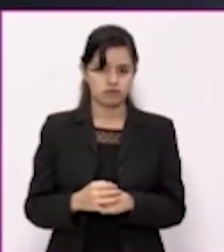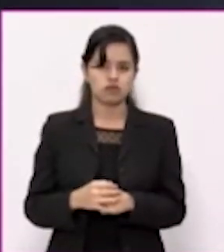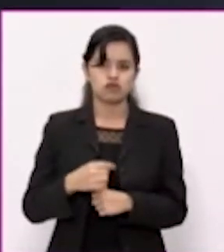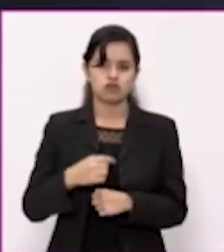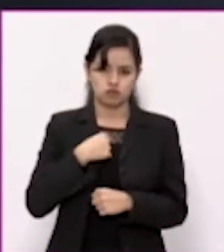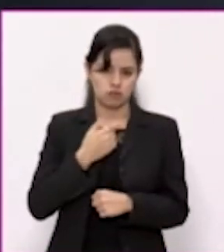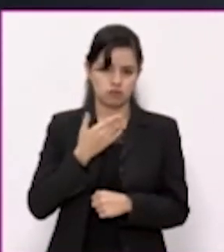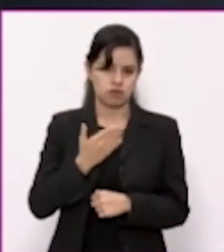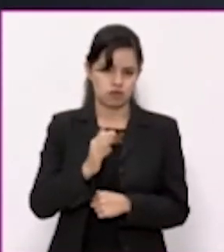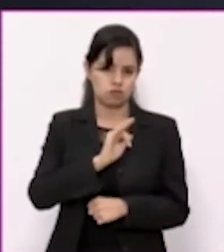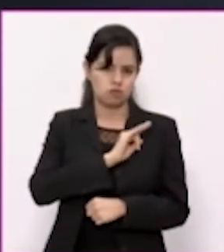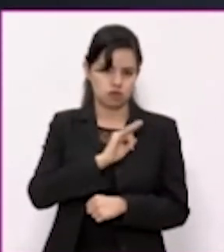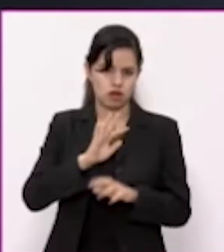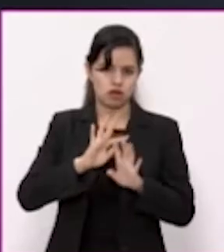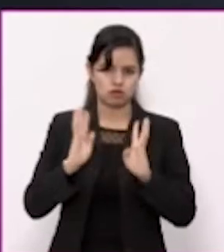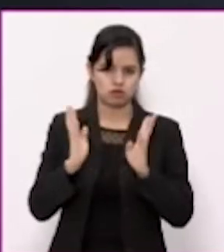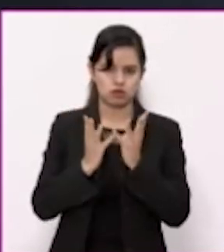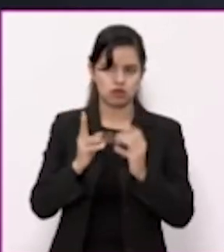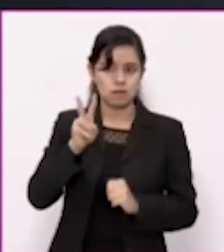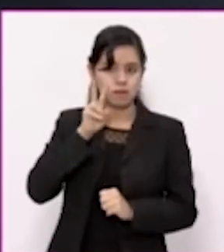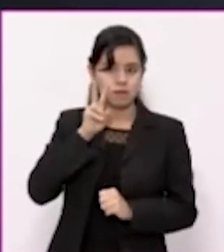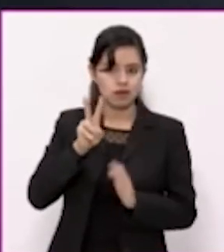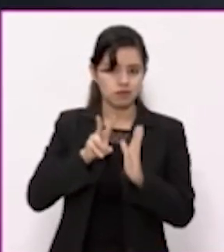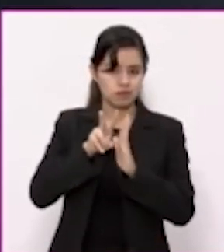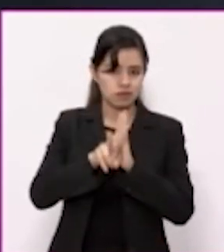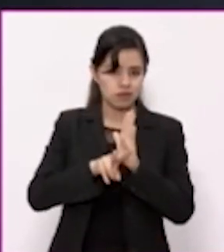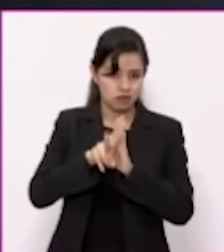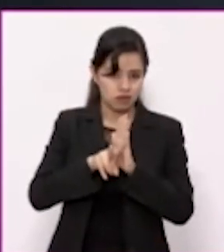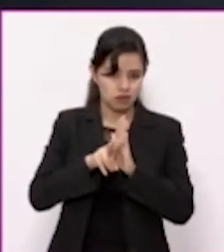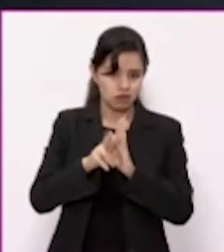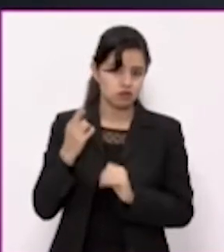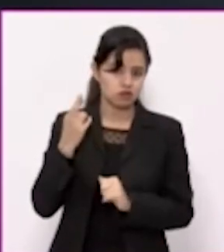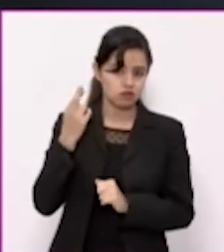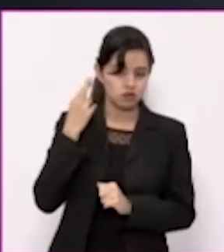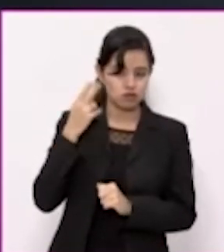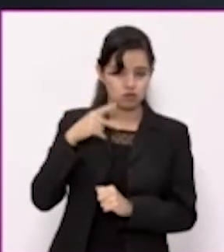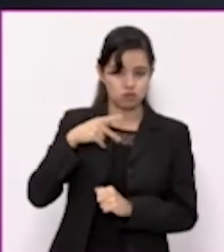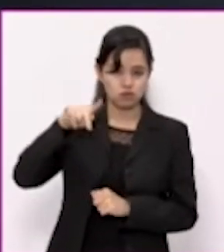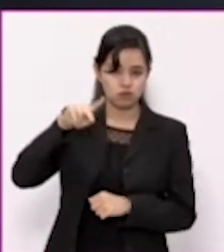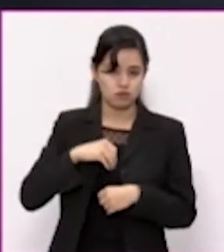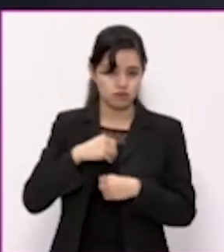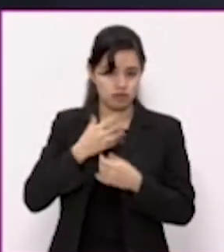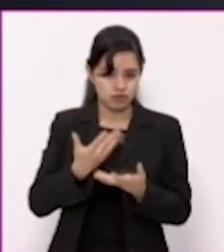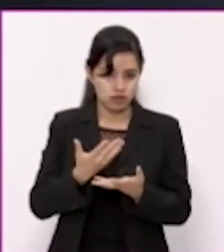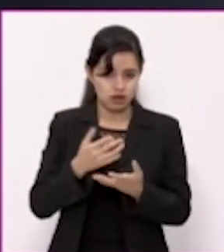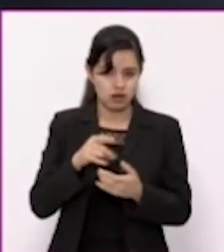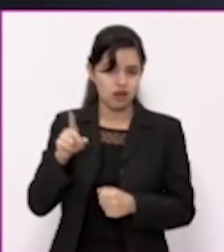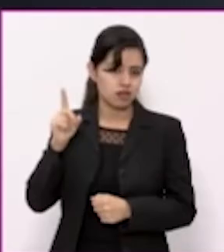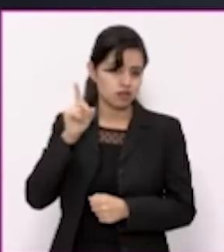consejo pueda ver y oír el video y el audio con sus expresiones en contra de la diputada Adriana